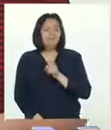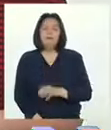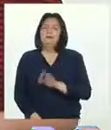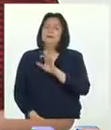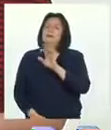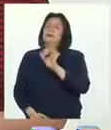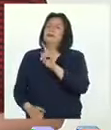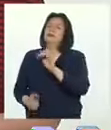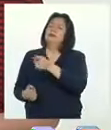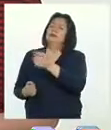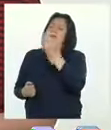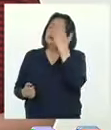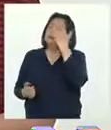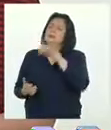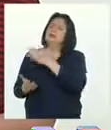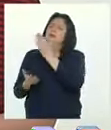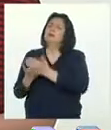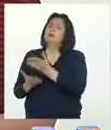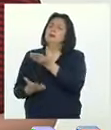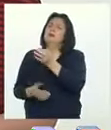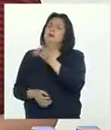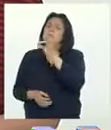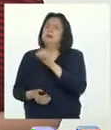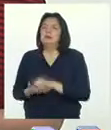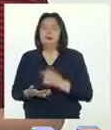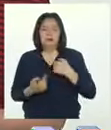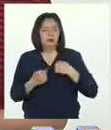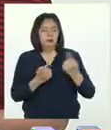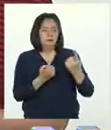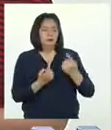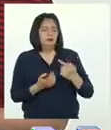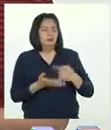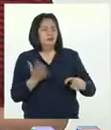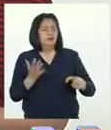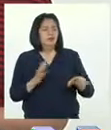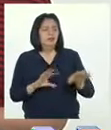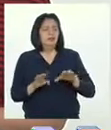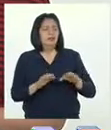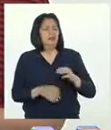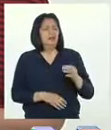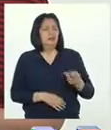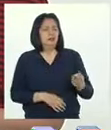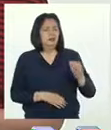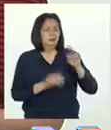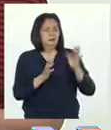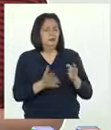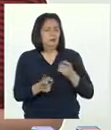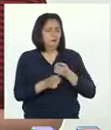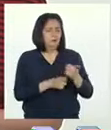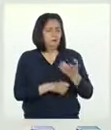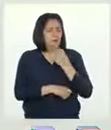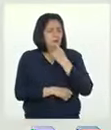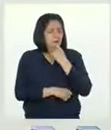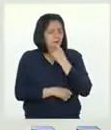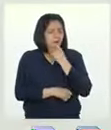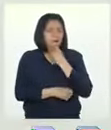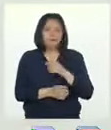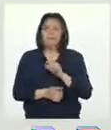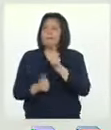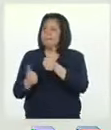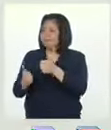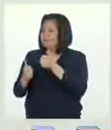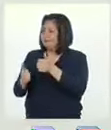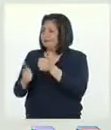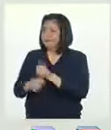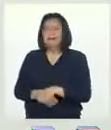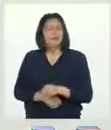Facundo, ¿cómo identificaste el problema? Me pregunté, ¿qué cosas hace María que le hacen daño? Muy